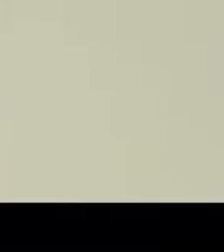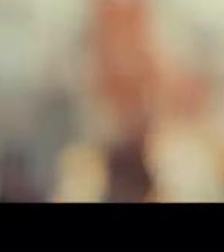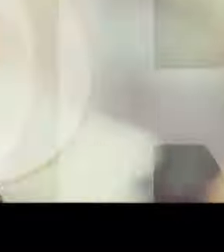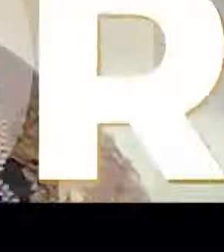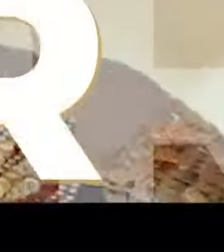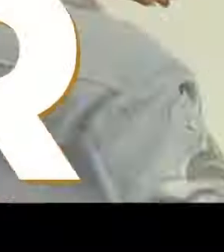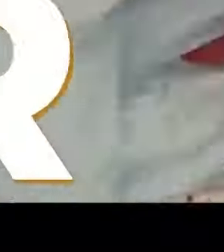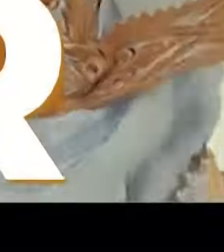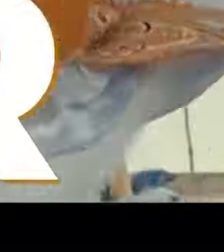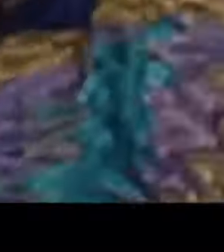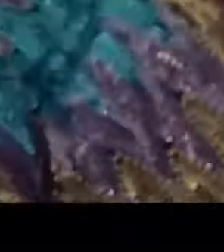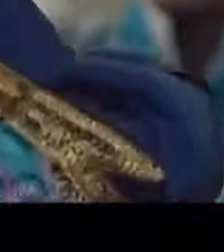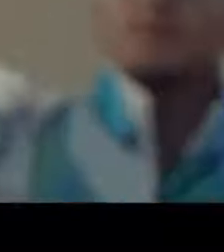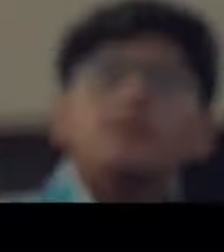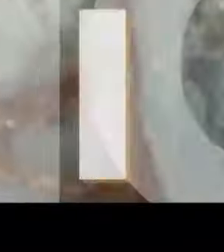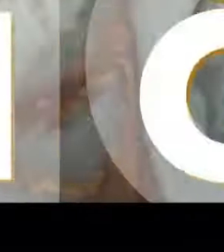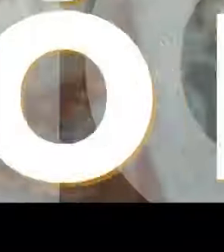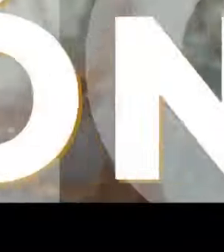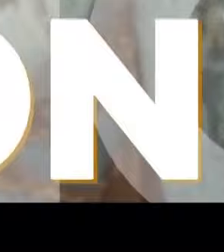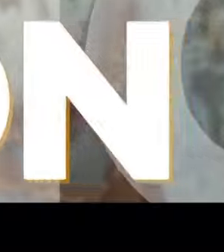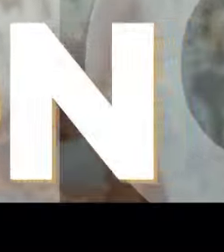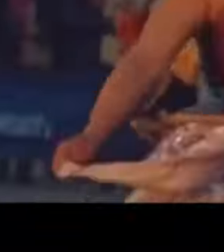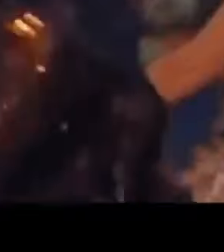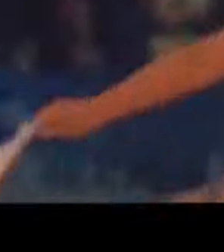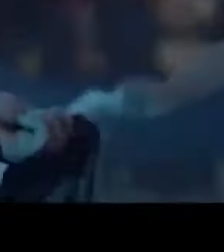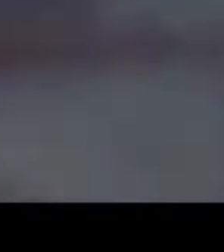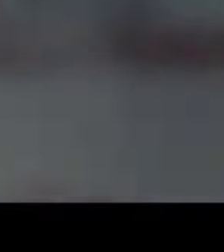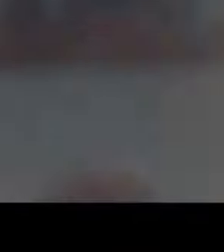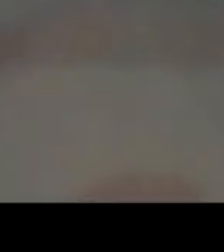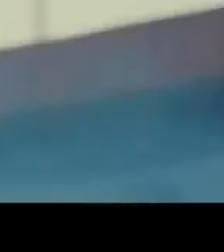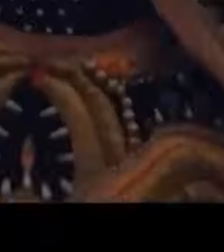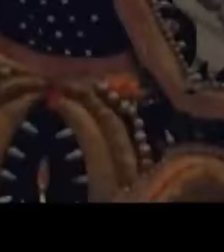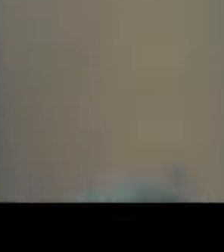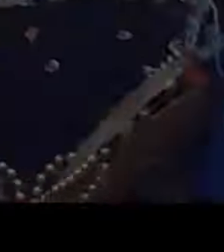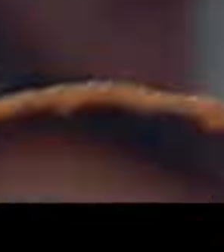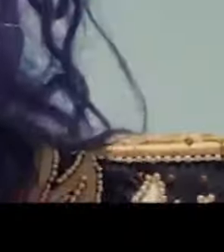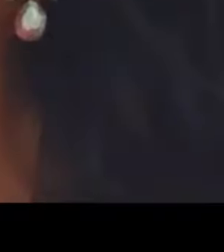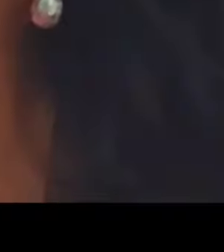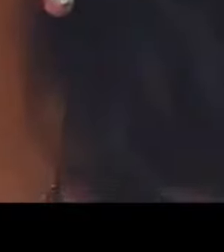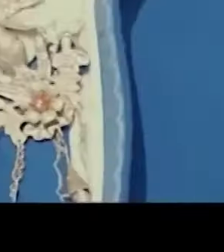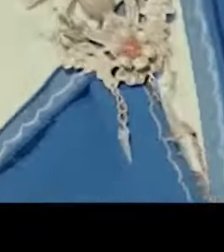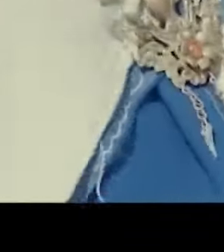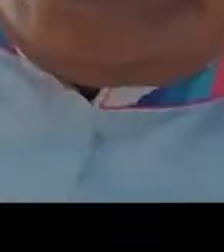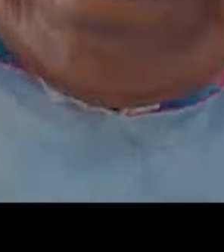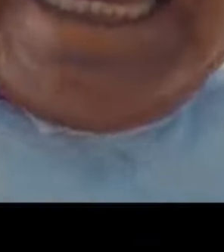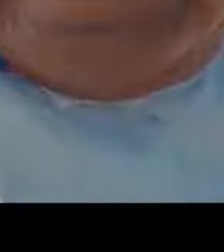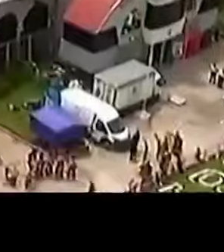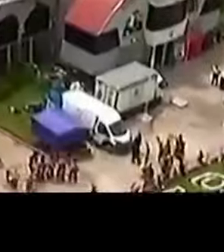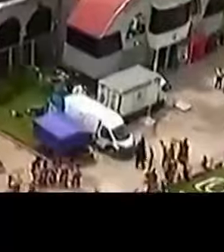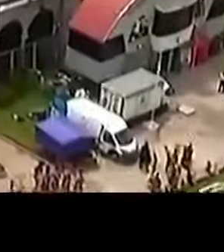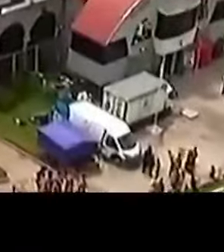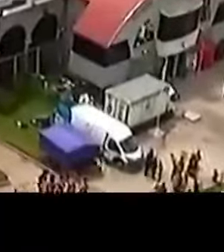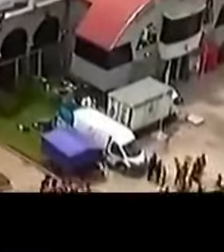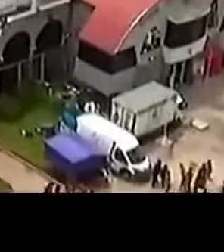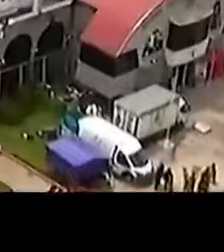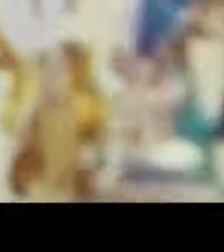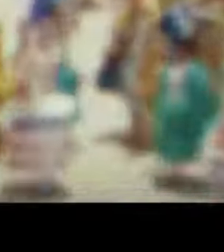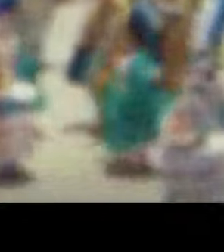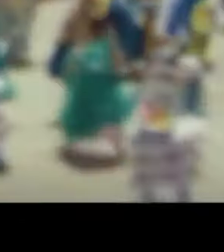de baile, color y mucha devoción en una de las festividades más importantes de todo el